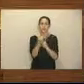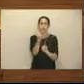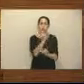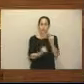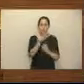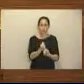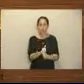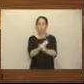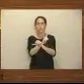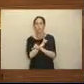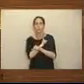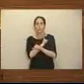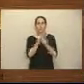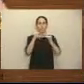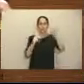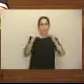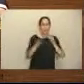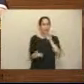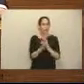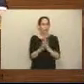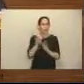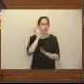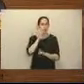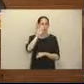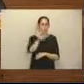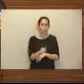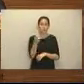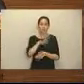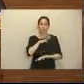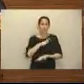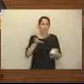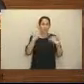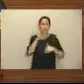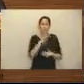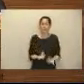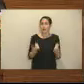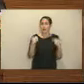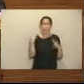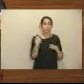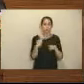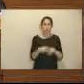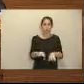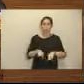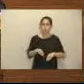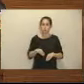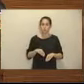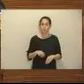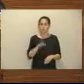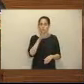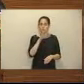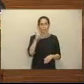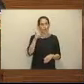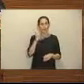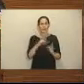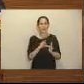el paro, la desigualdad creciente, la corrupción y la incapacidad de asumir ningún tipo de responsabilidad política por unas élites que